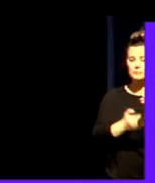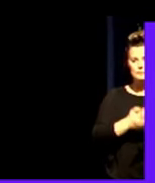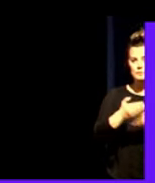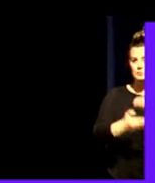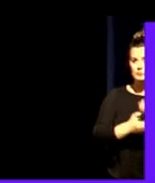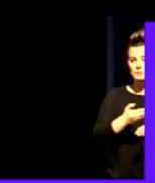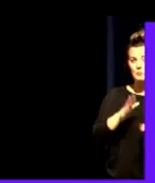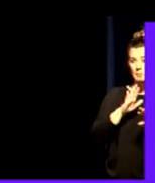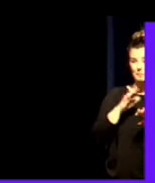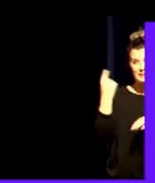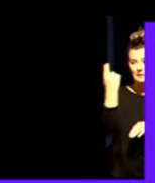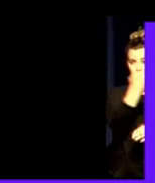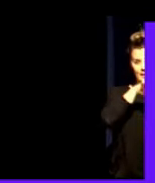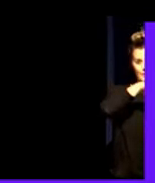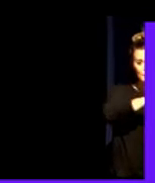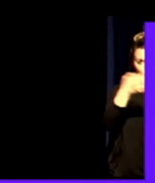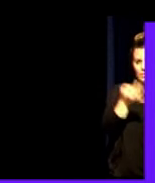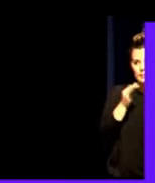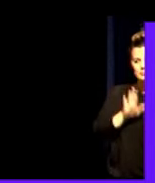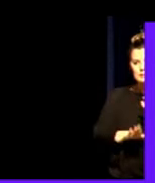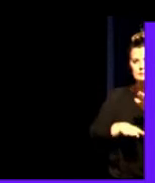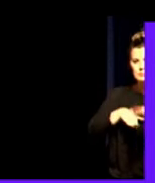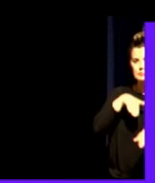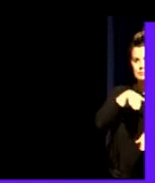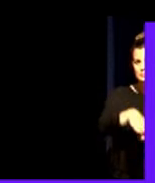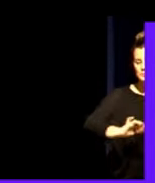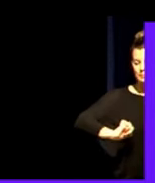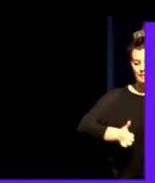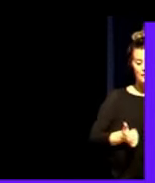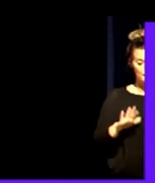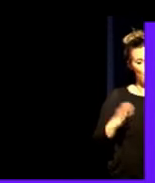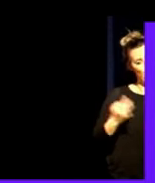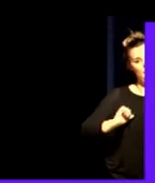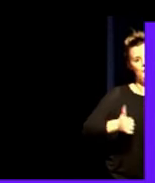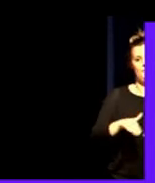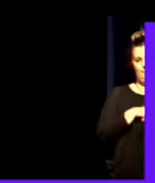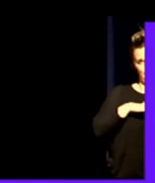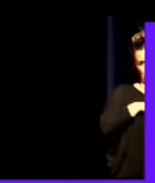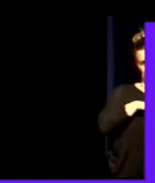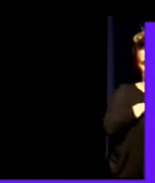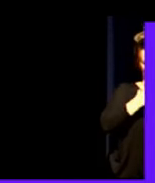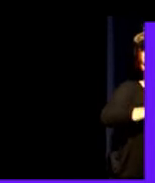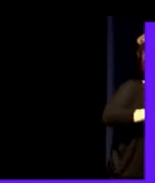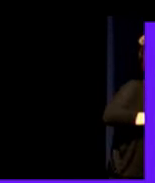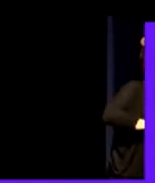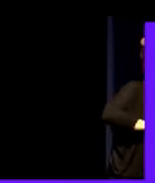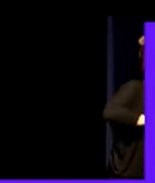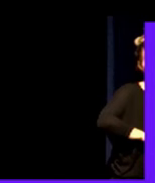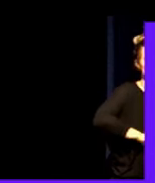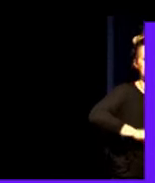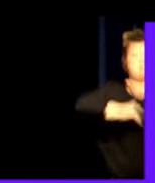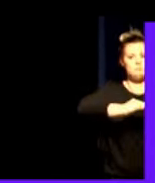tiene que dar esos pasos. Cada centro tiene que empezar por lo sencillo para que tengas, para tener seguridad y que pueda